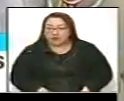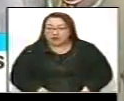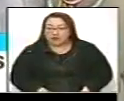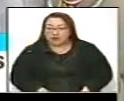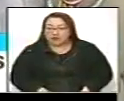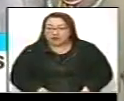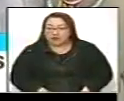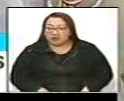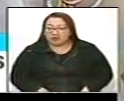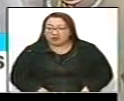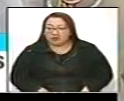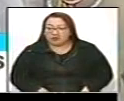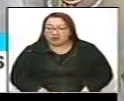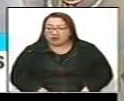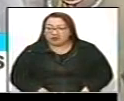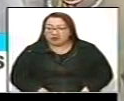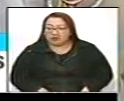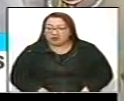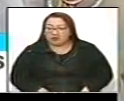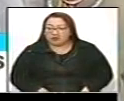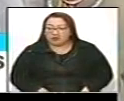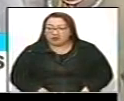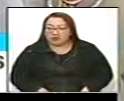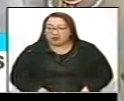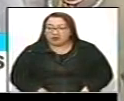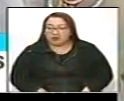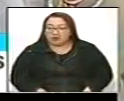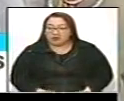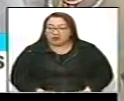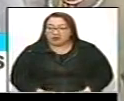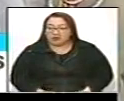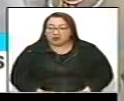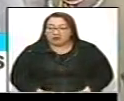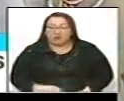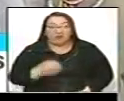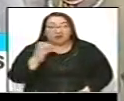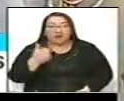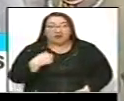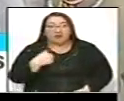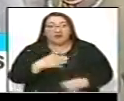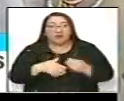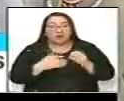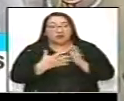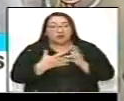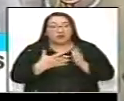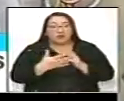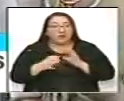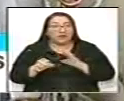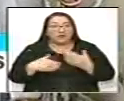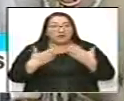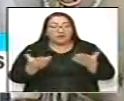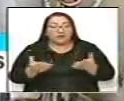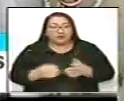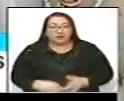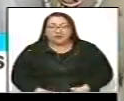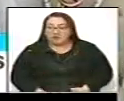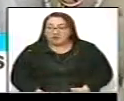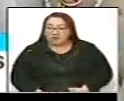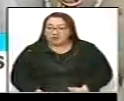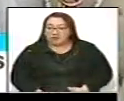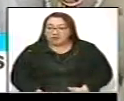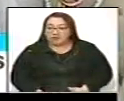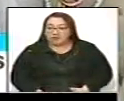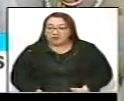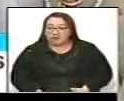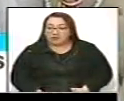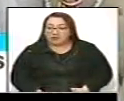que estamos, a partir de los testimonios que ustedes han dado, chicos, estamos